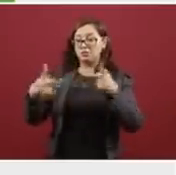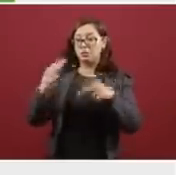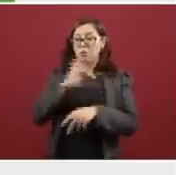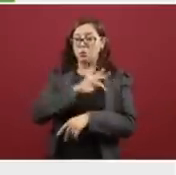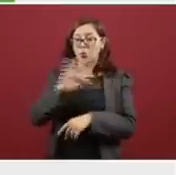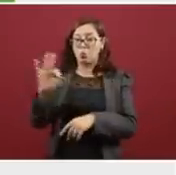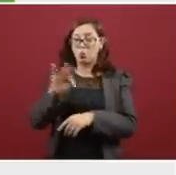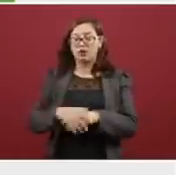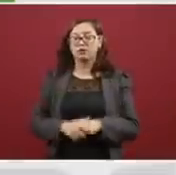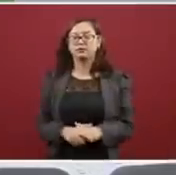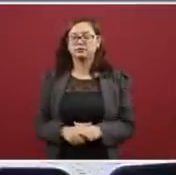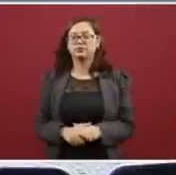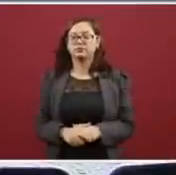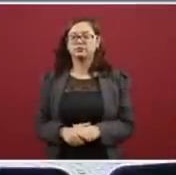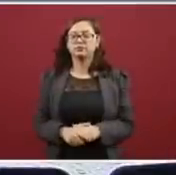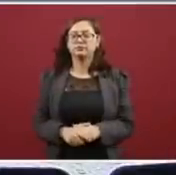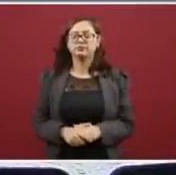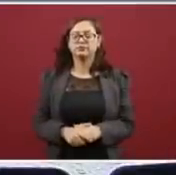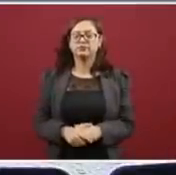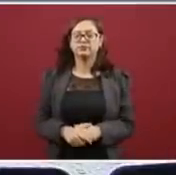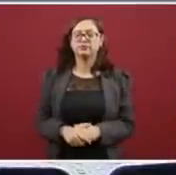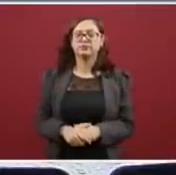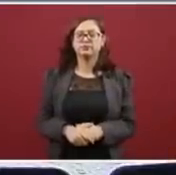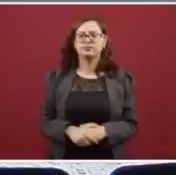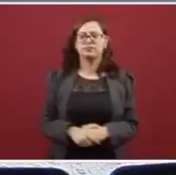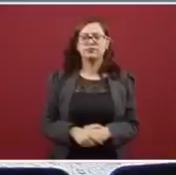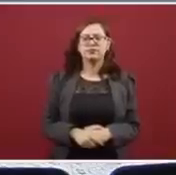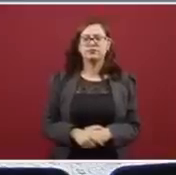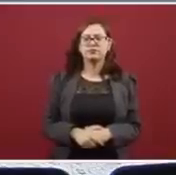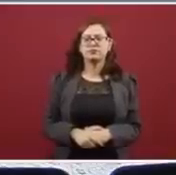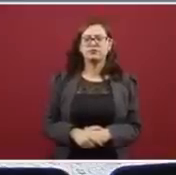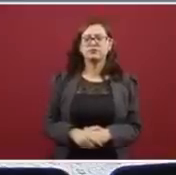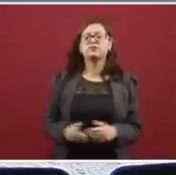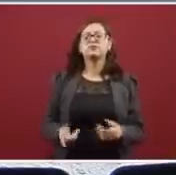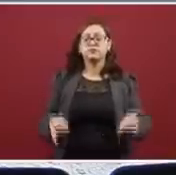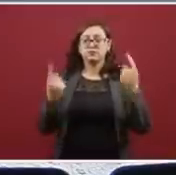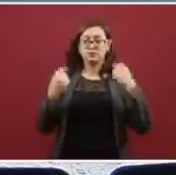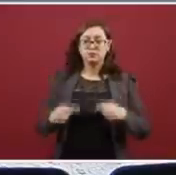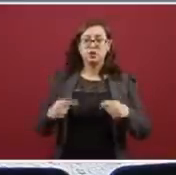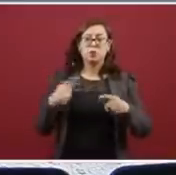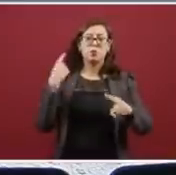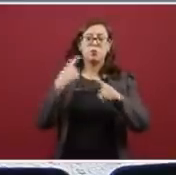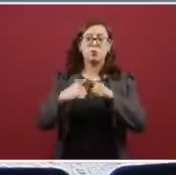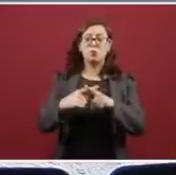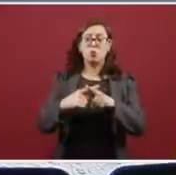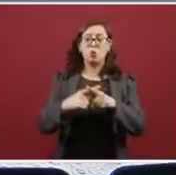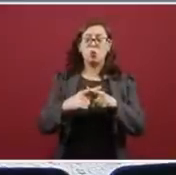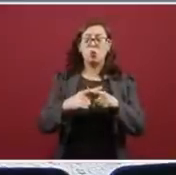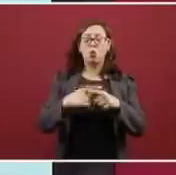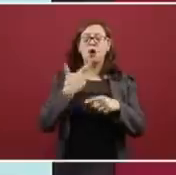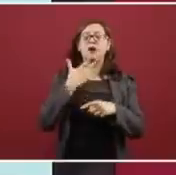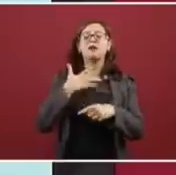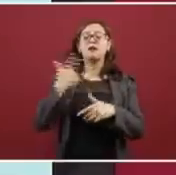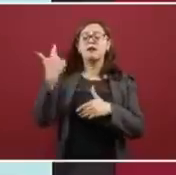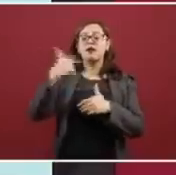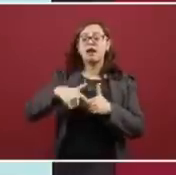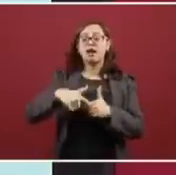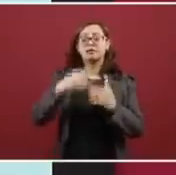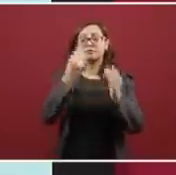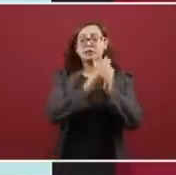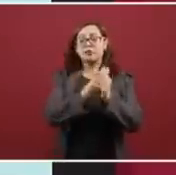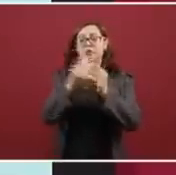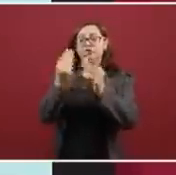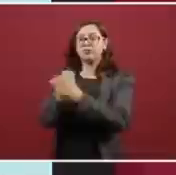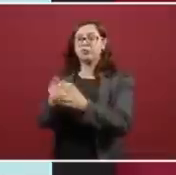es el iva la siguiente gráfica lo ve por tipo de gasolina este es el diesel la magna